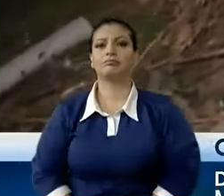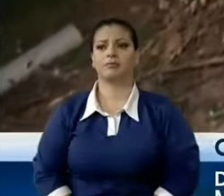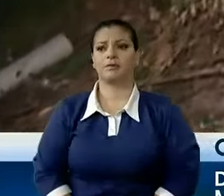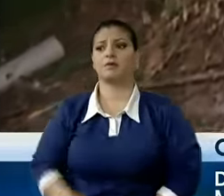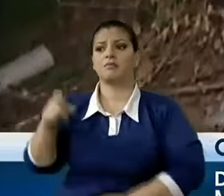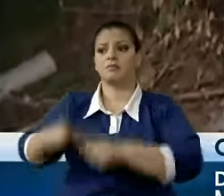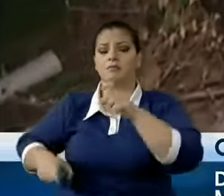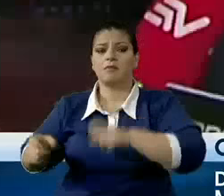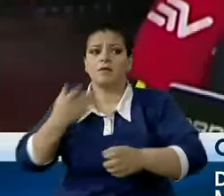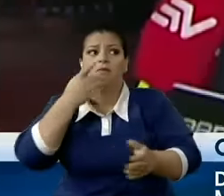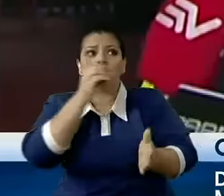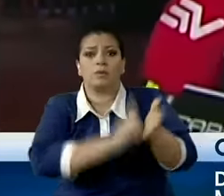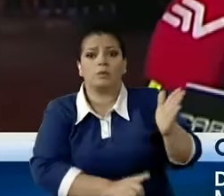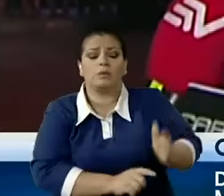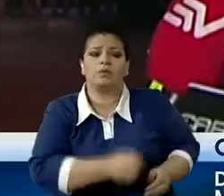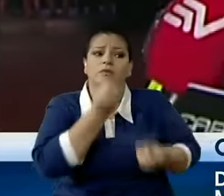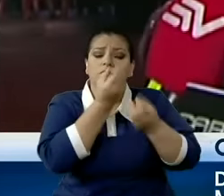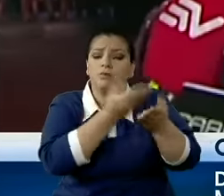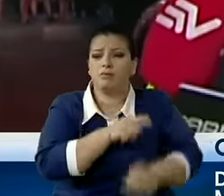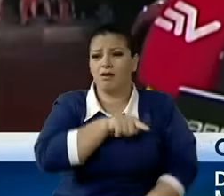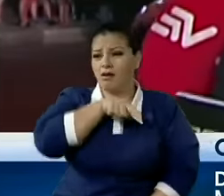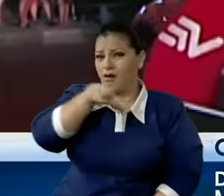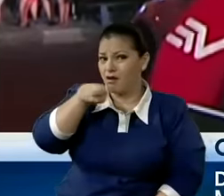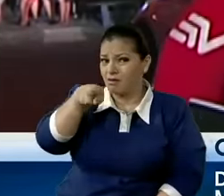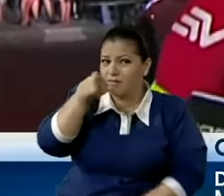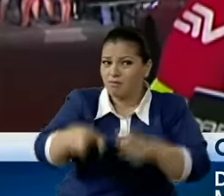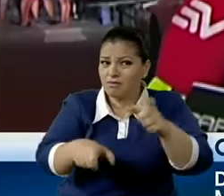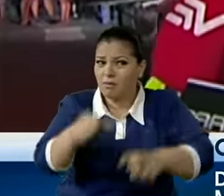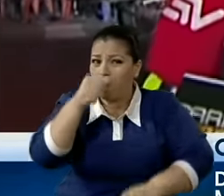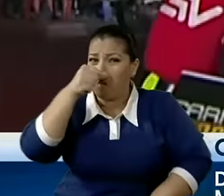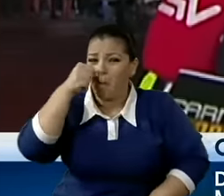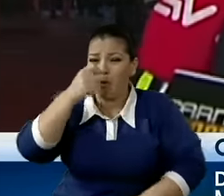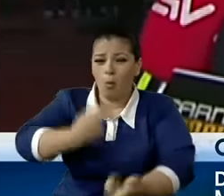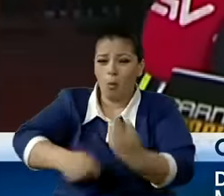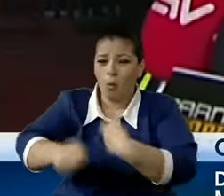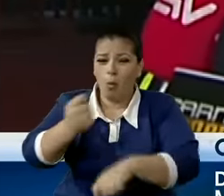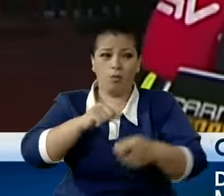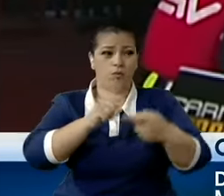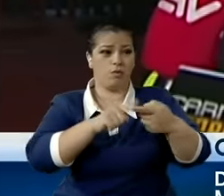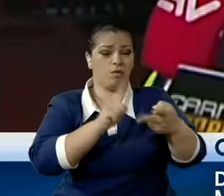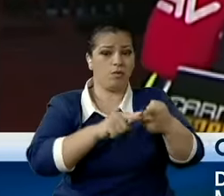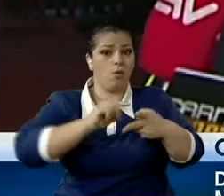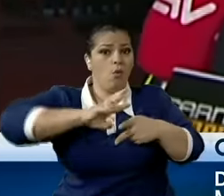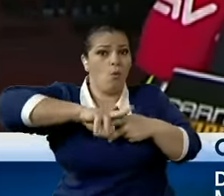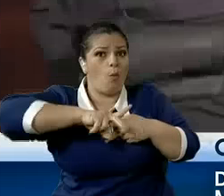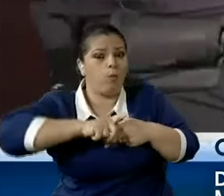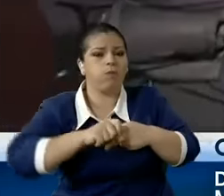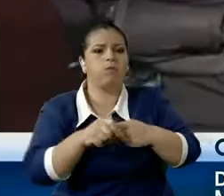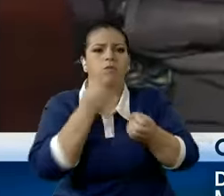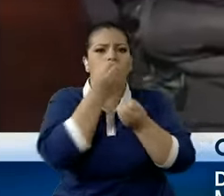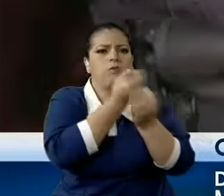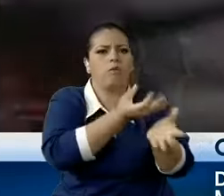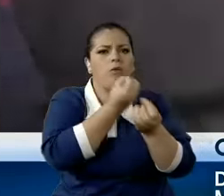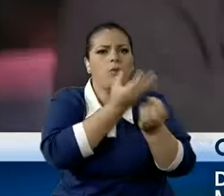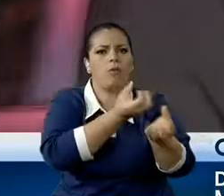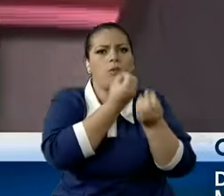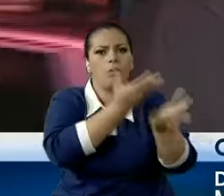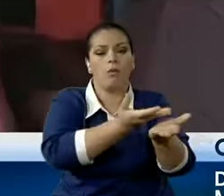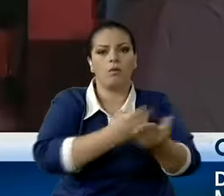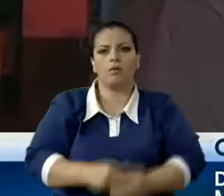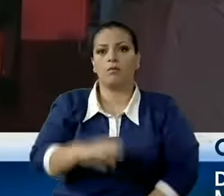denuncias ciudadanas. El robo a personas, especialmente aquellas personas que transitan por este sector a bordo